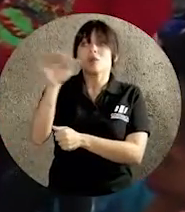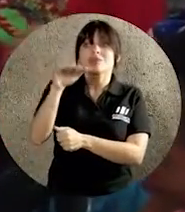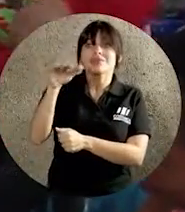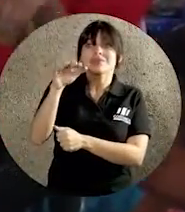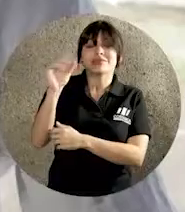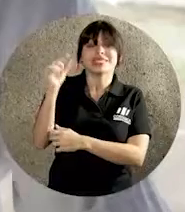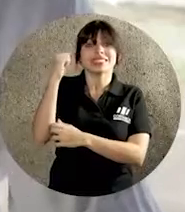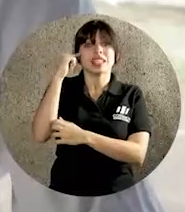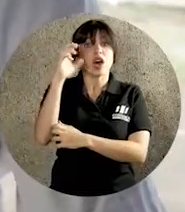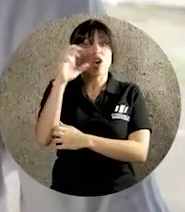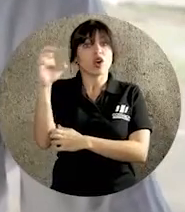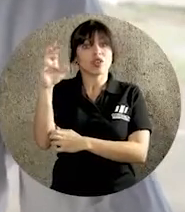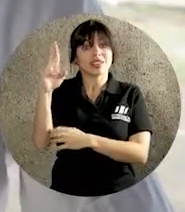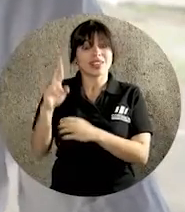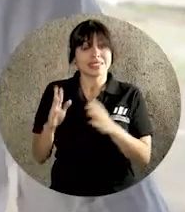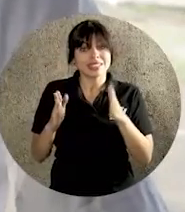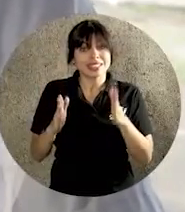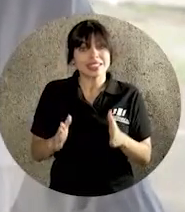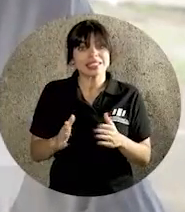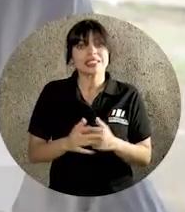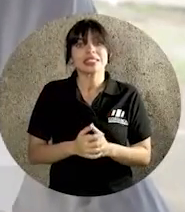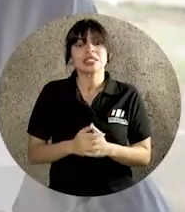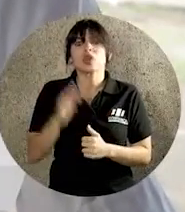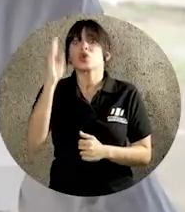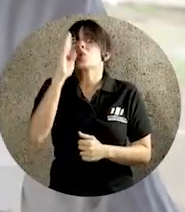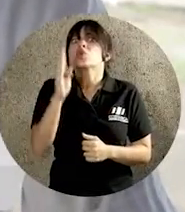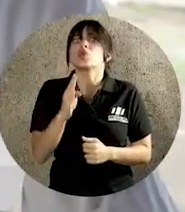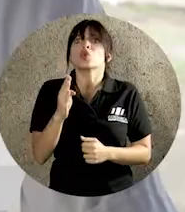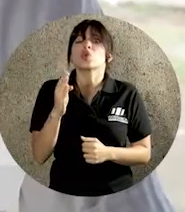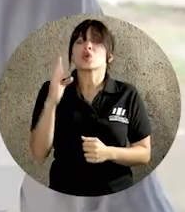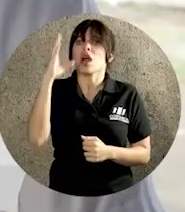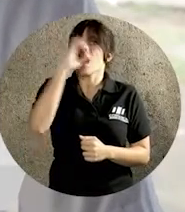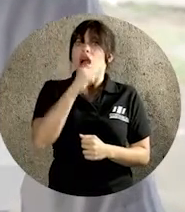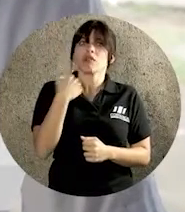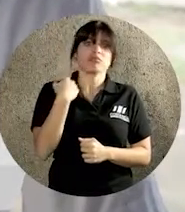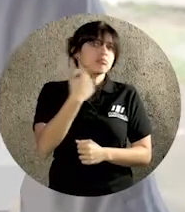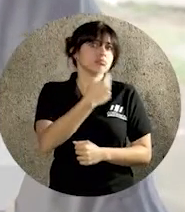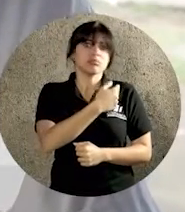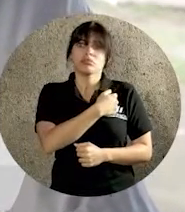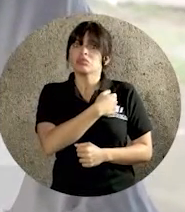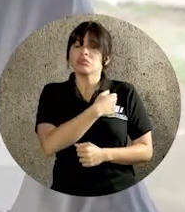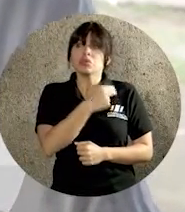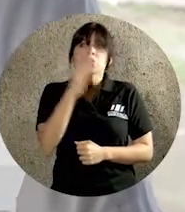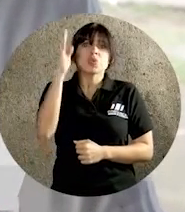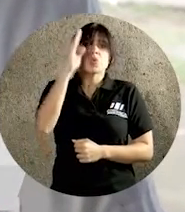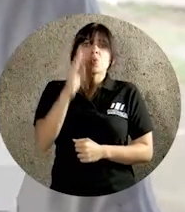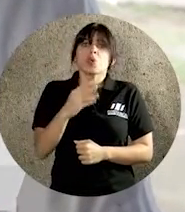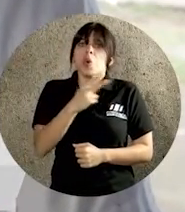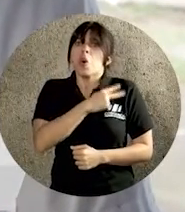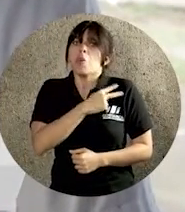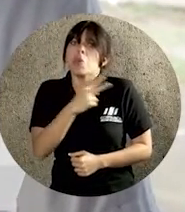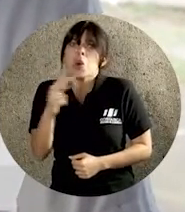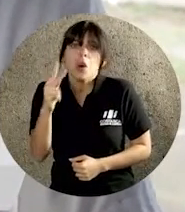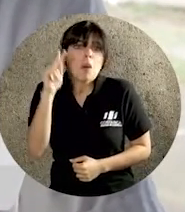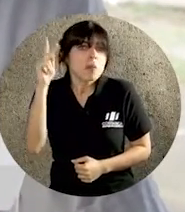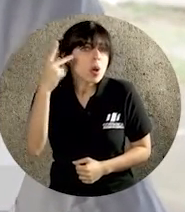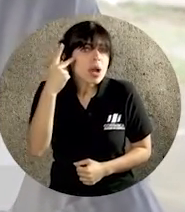estados costarricenses nunca nos han tomado en cuenta, no hay voluntad